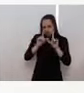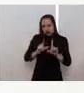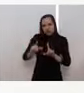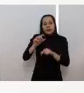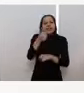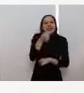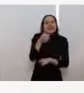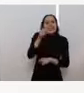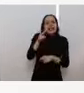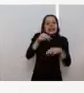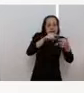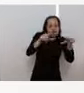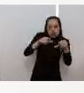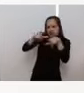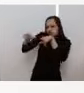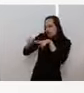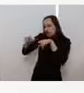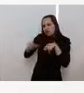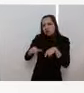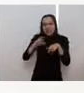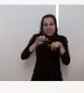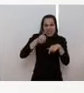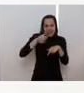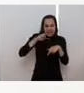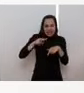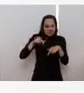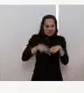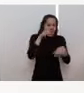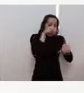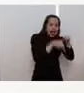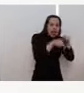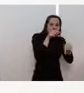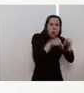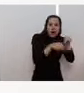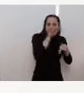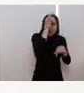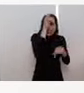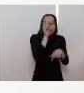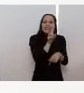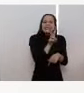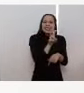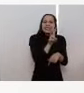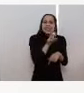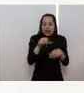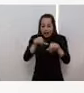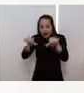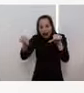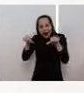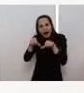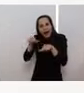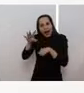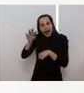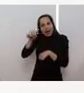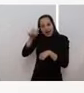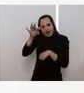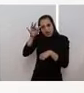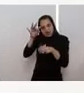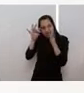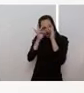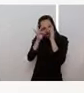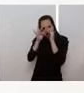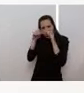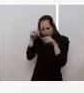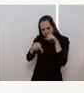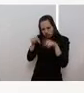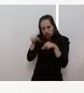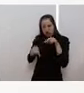áreas 2 áreas de medicina nuclear laboratorio clínico que son 7 áreas de laboratorio y 6 secciones de patología entonces